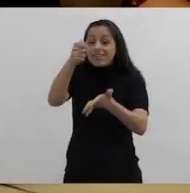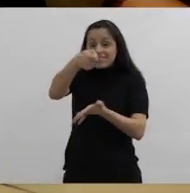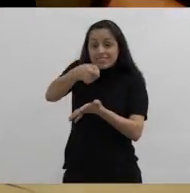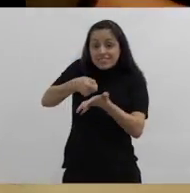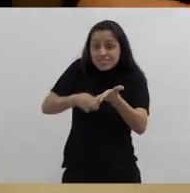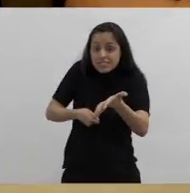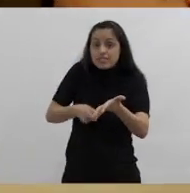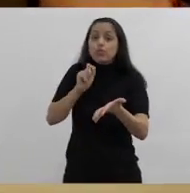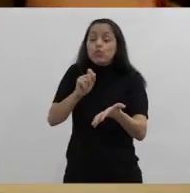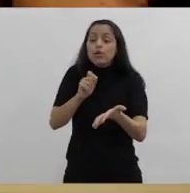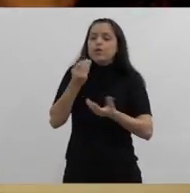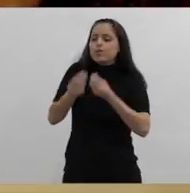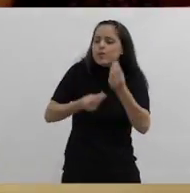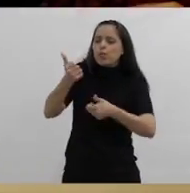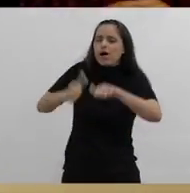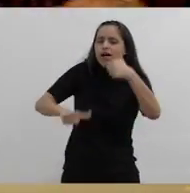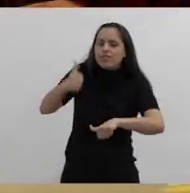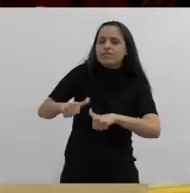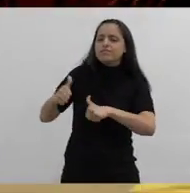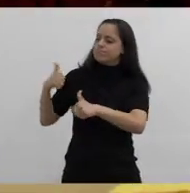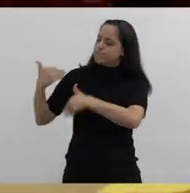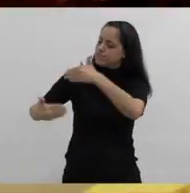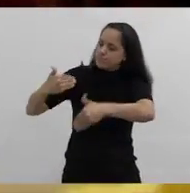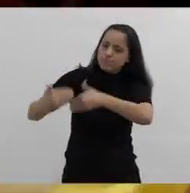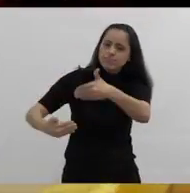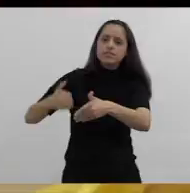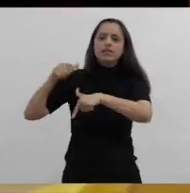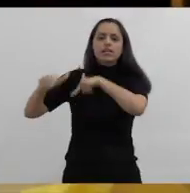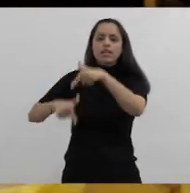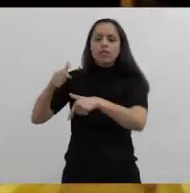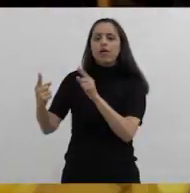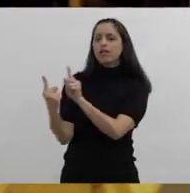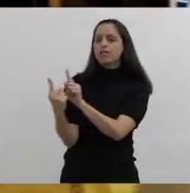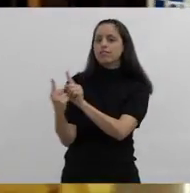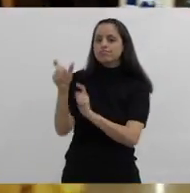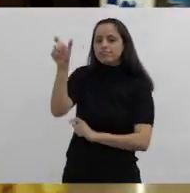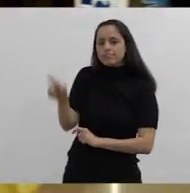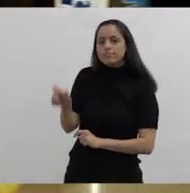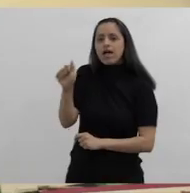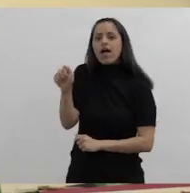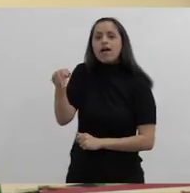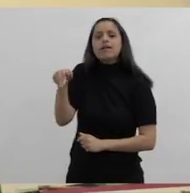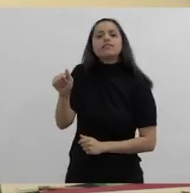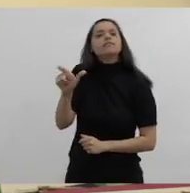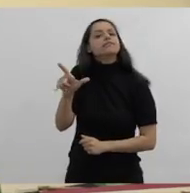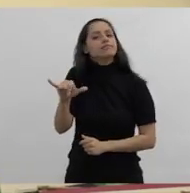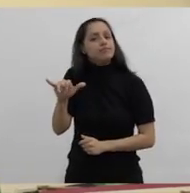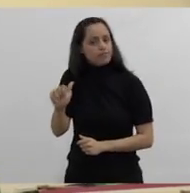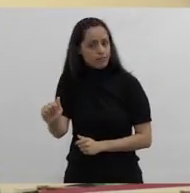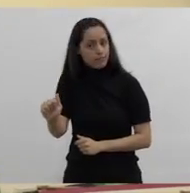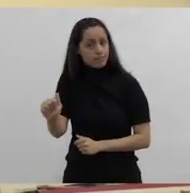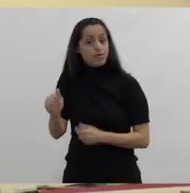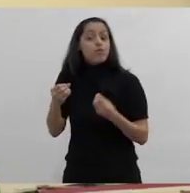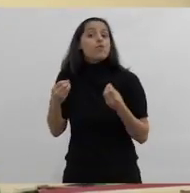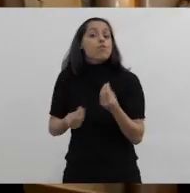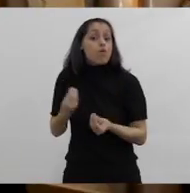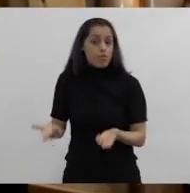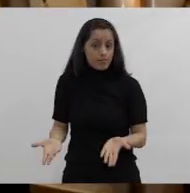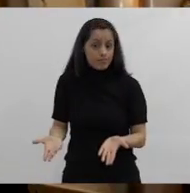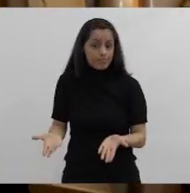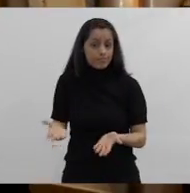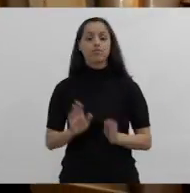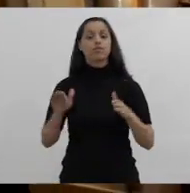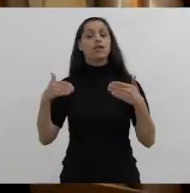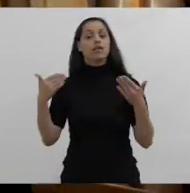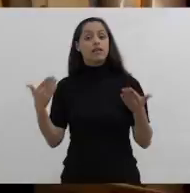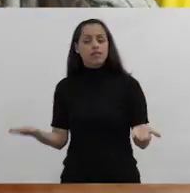una carta evaluando cómo había sido el desarrollo de este primer trimestre, cómo había cerrado.